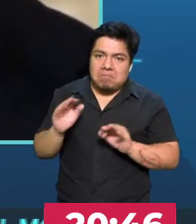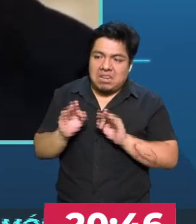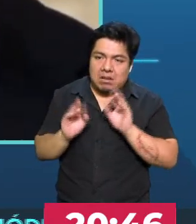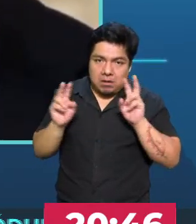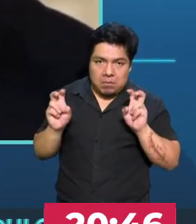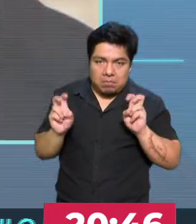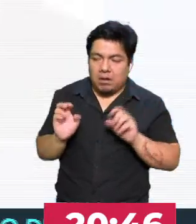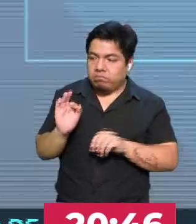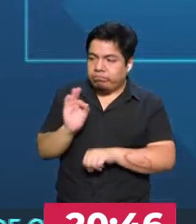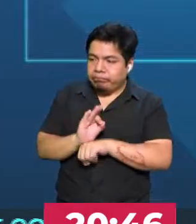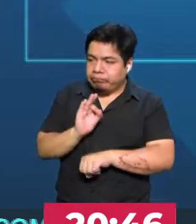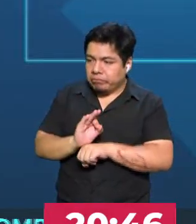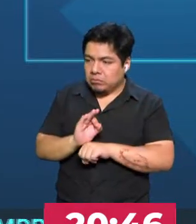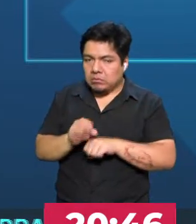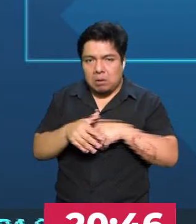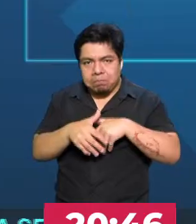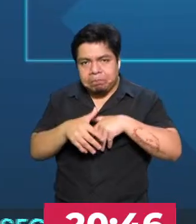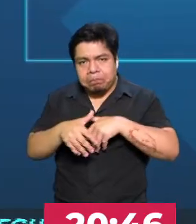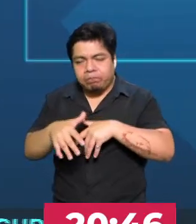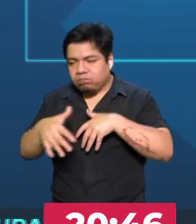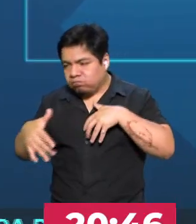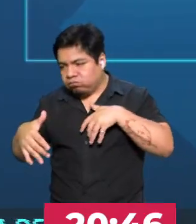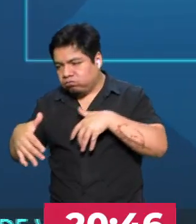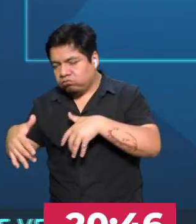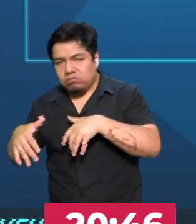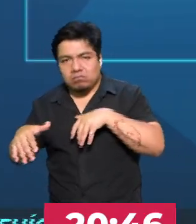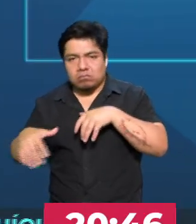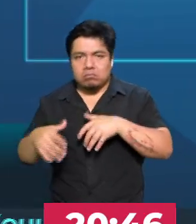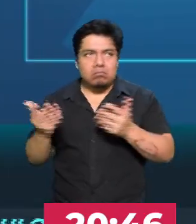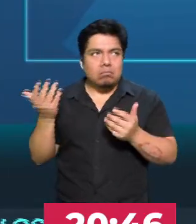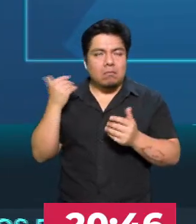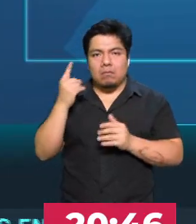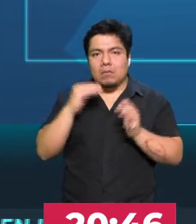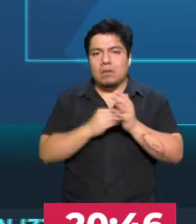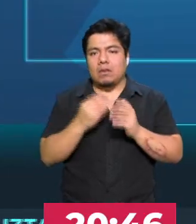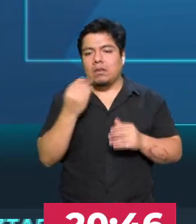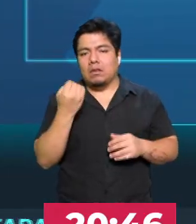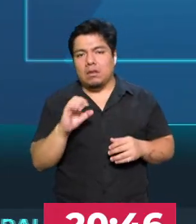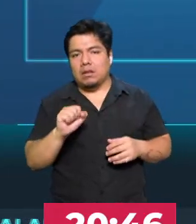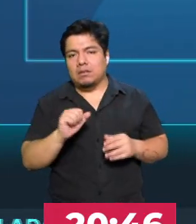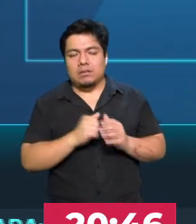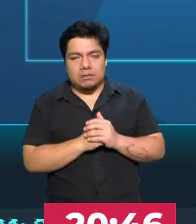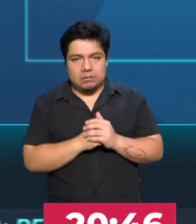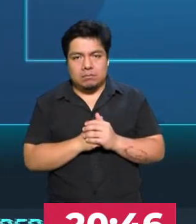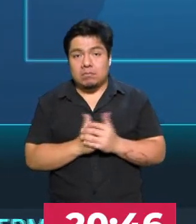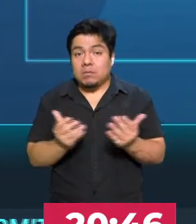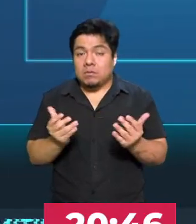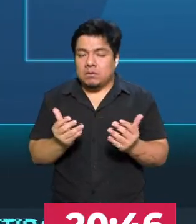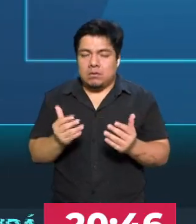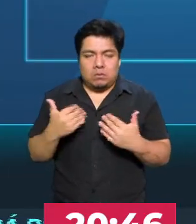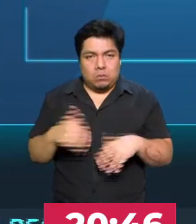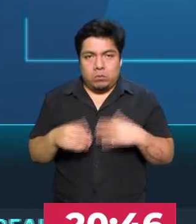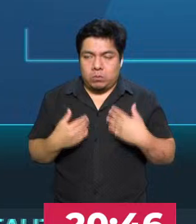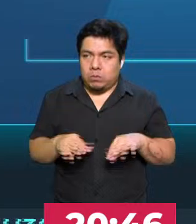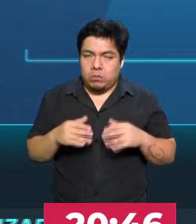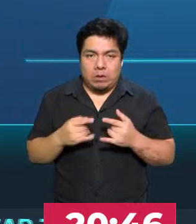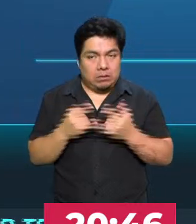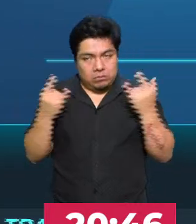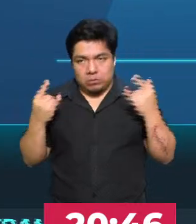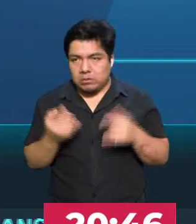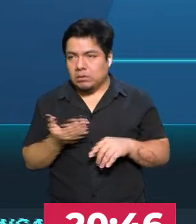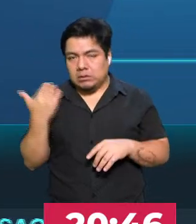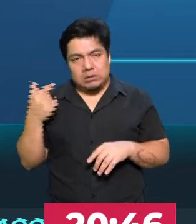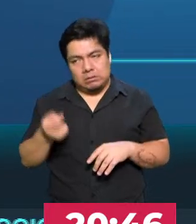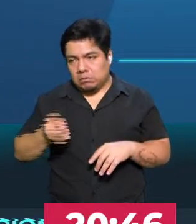defender y para movilizar a la gente que está protestando desde 1960. Entonces es un precedente